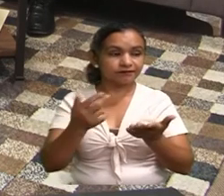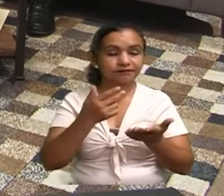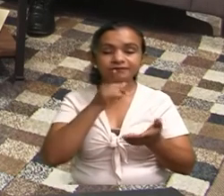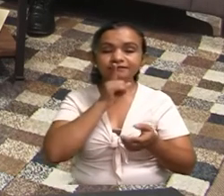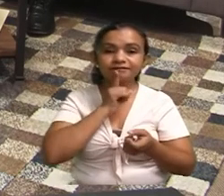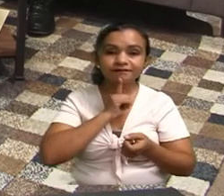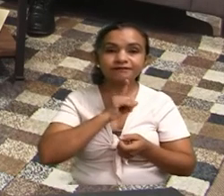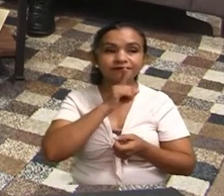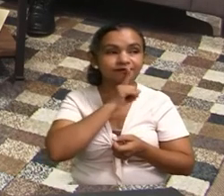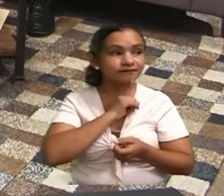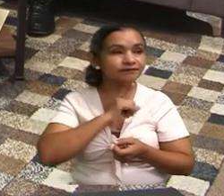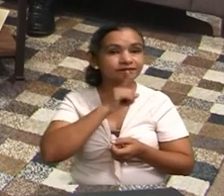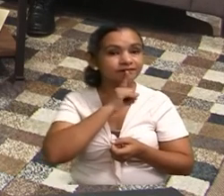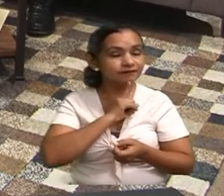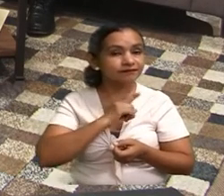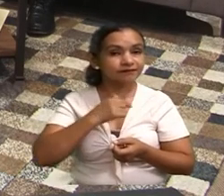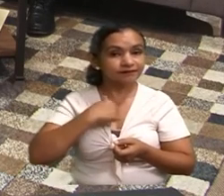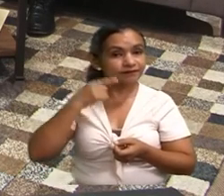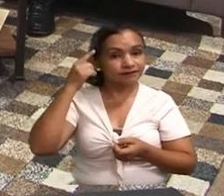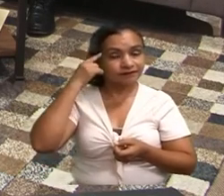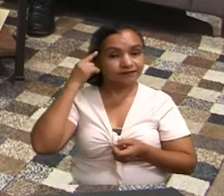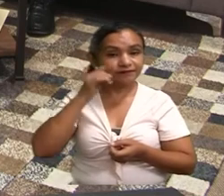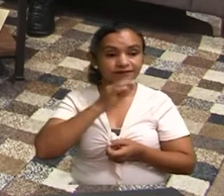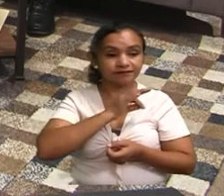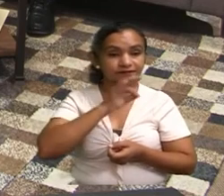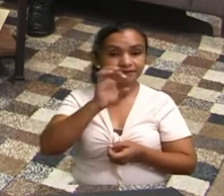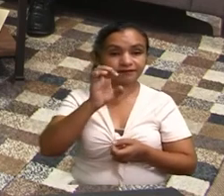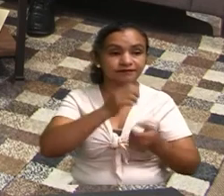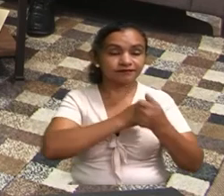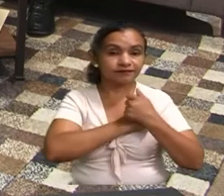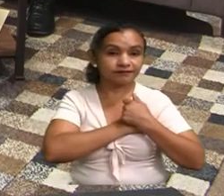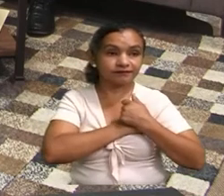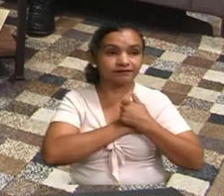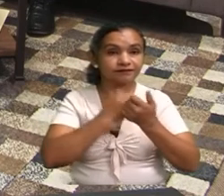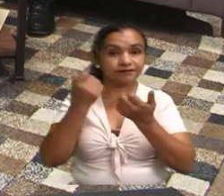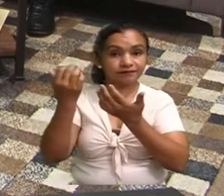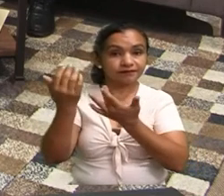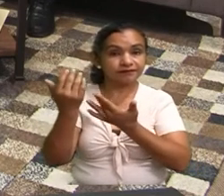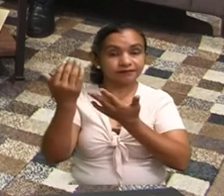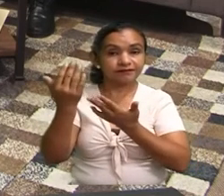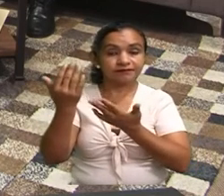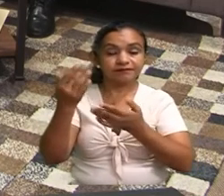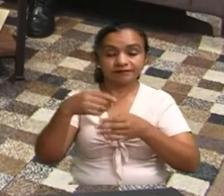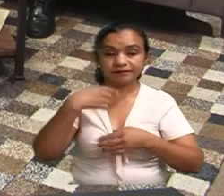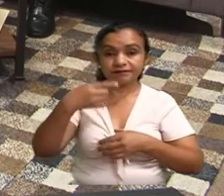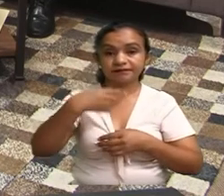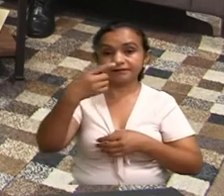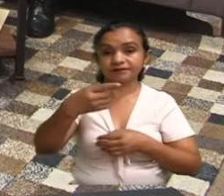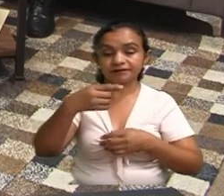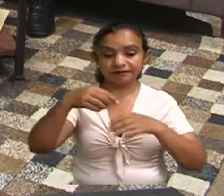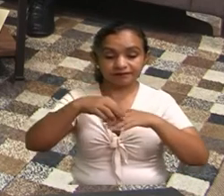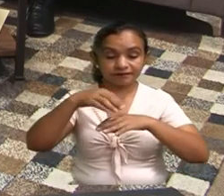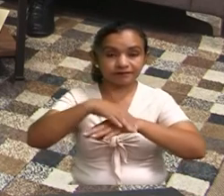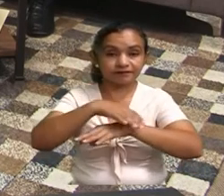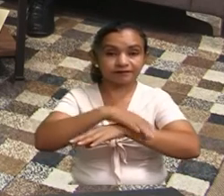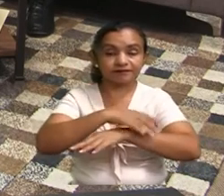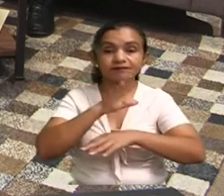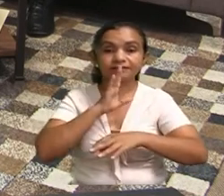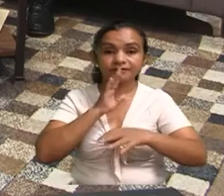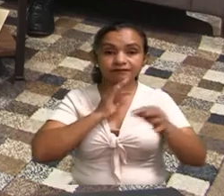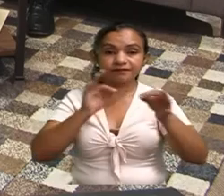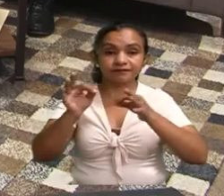paciencia, y eso yo creo de que con fe, amor y esperanza, que es lo que nos dicen a diario nuestra compañera Rosario, es